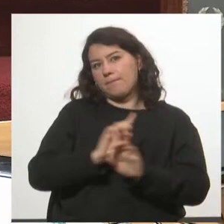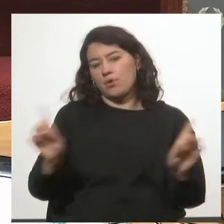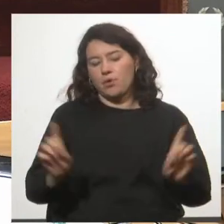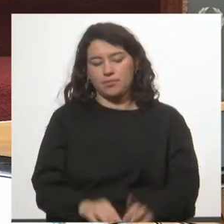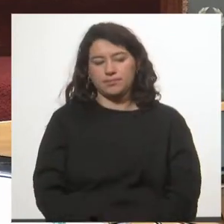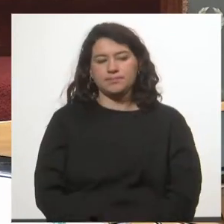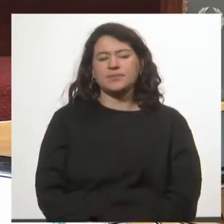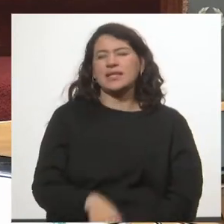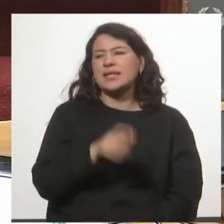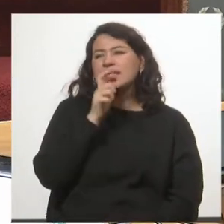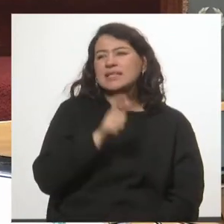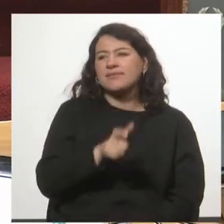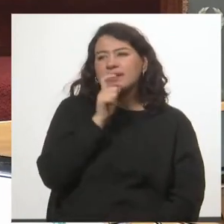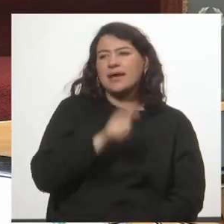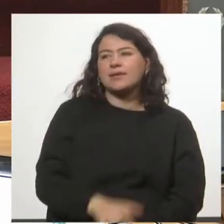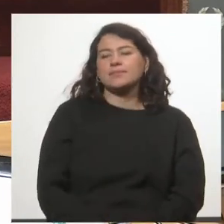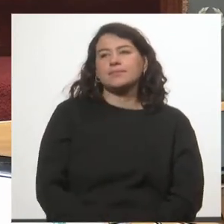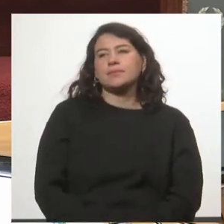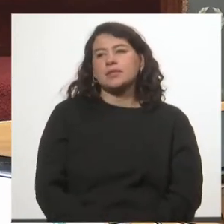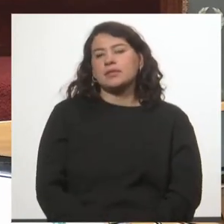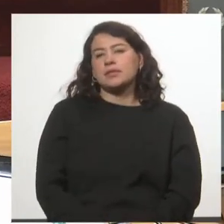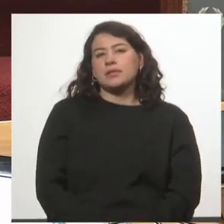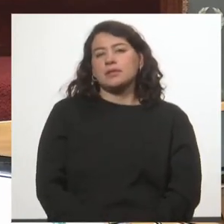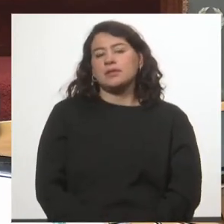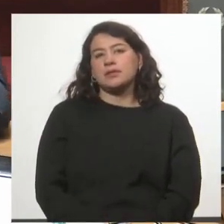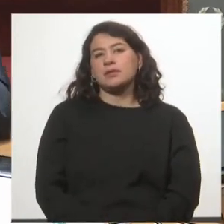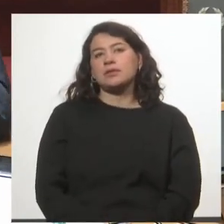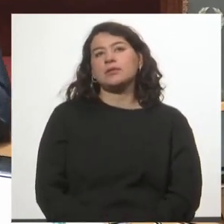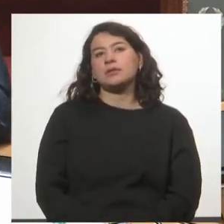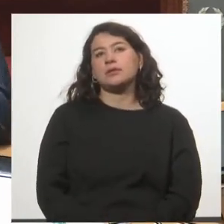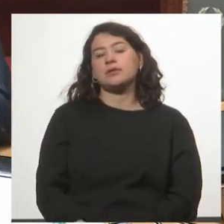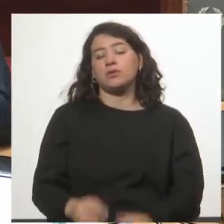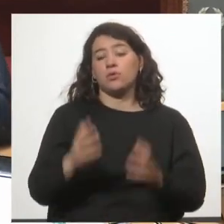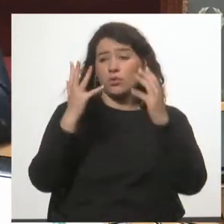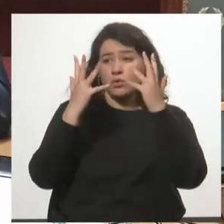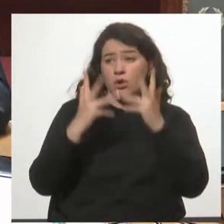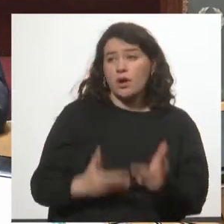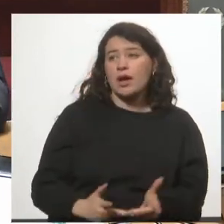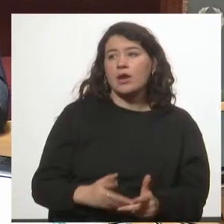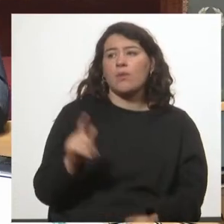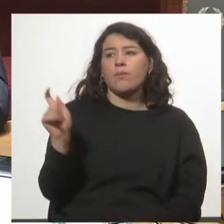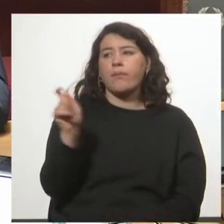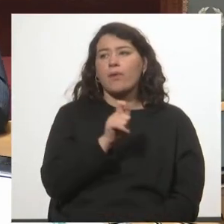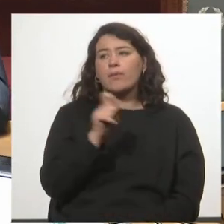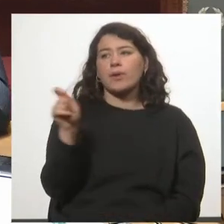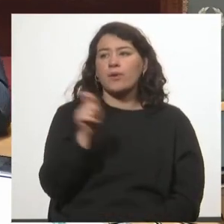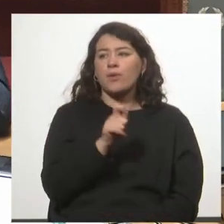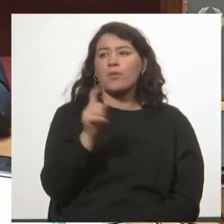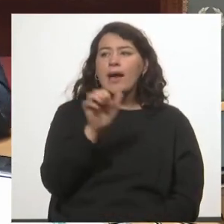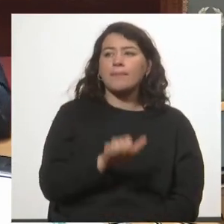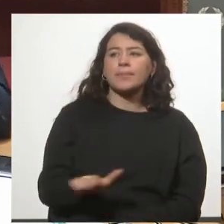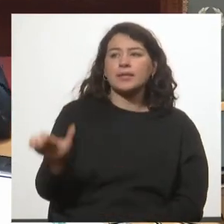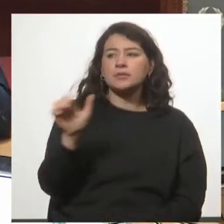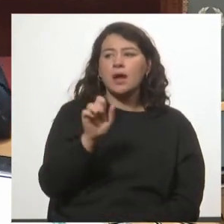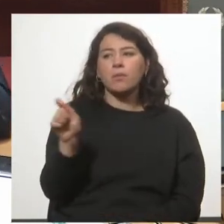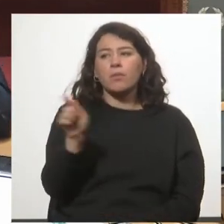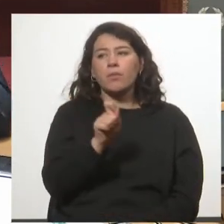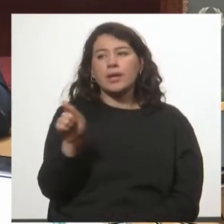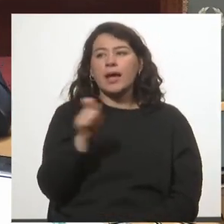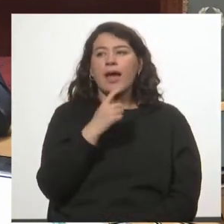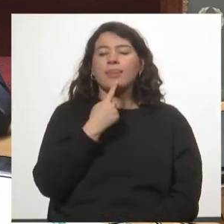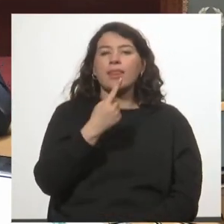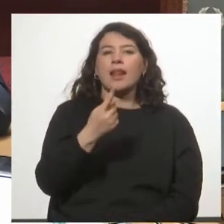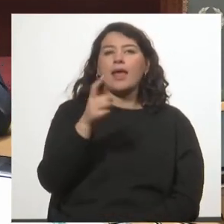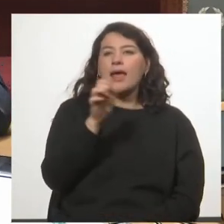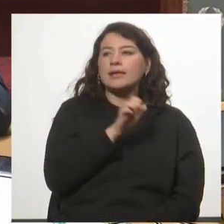esto qué quiere decir que un órgano público una empresa pública del estado